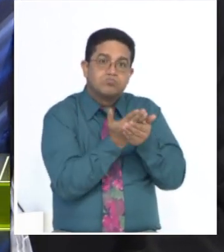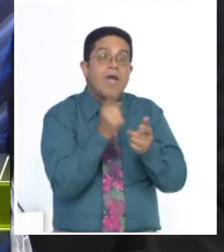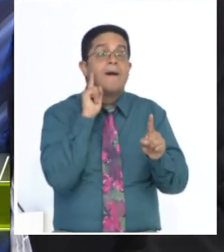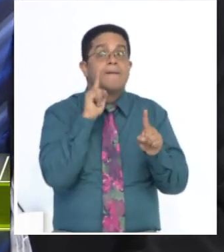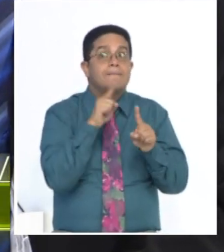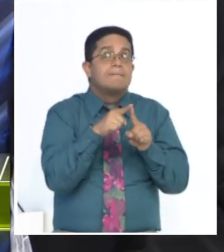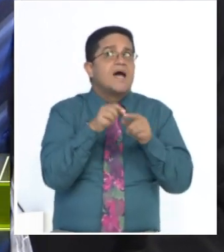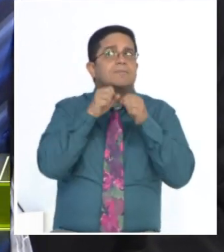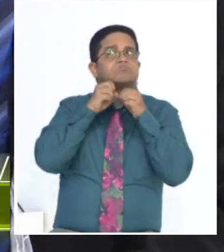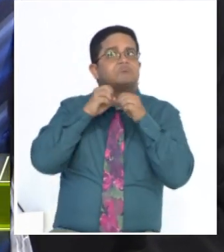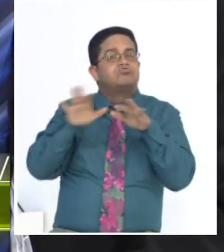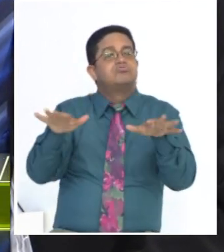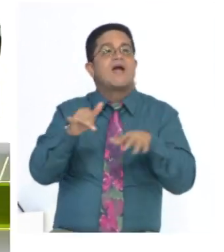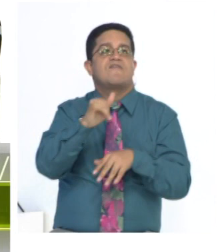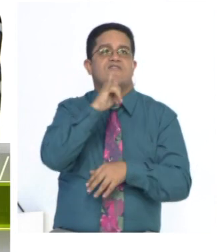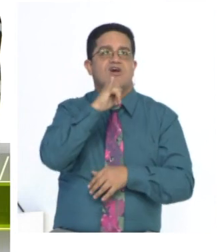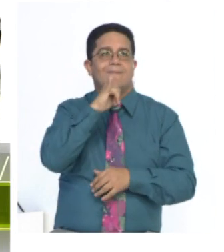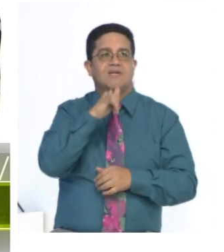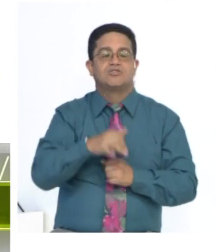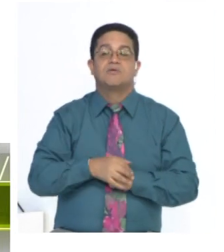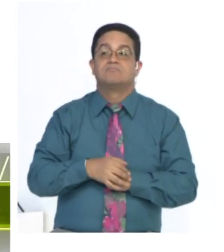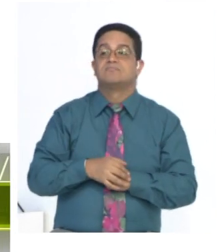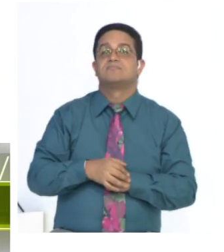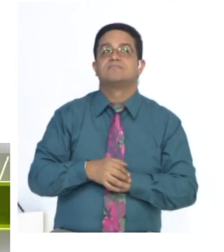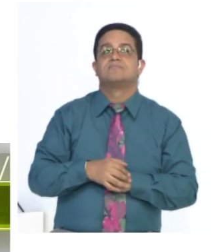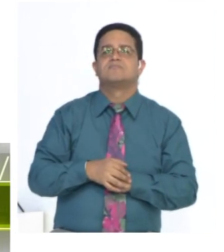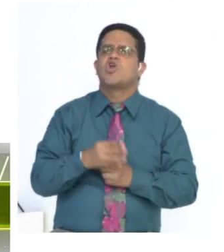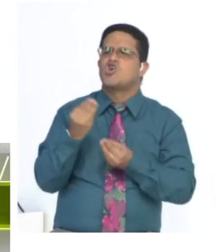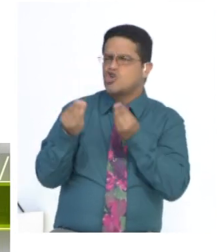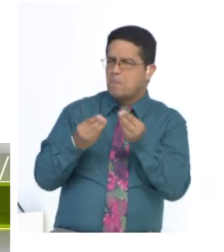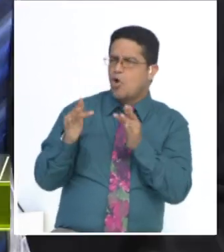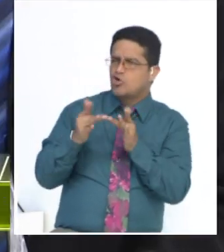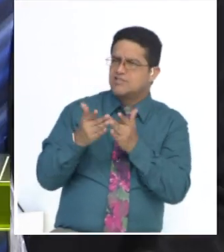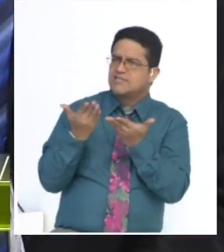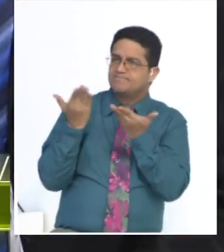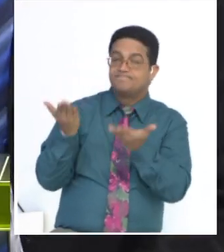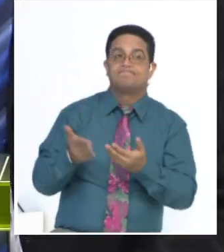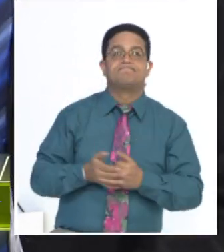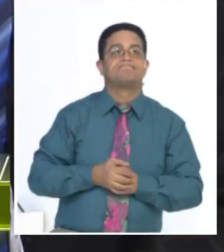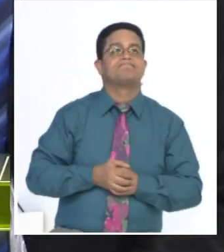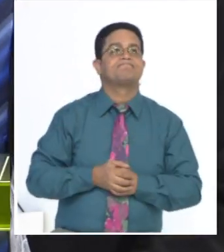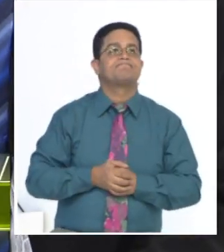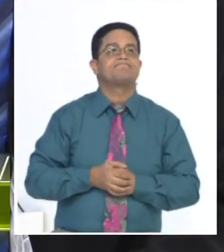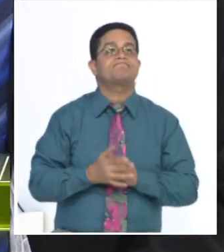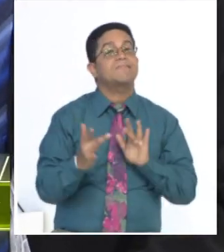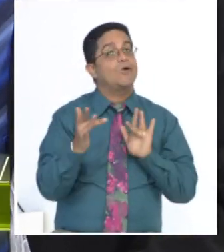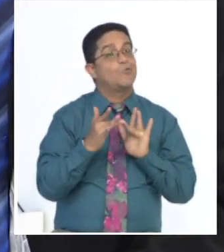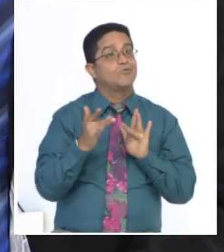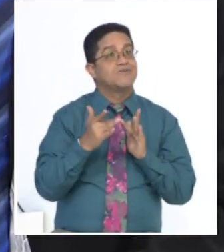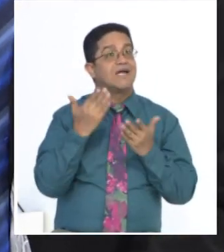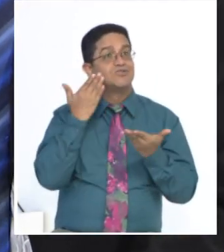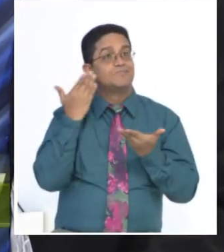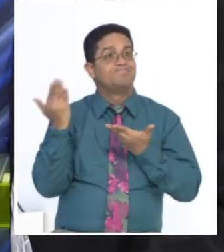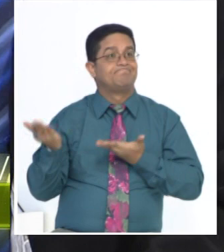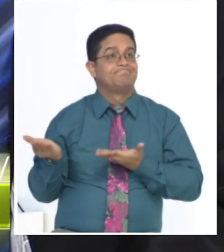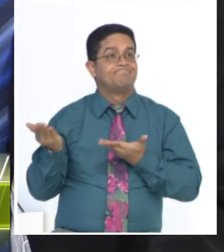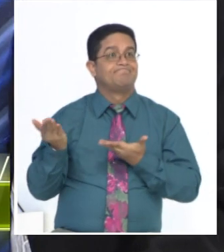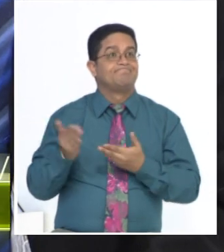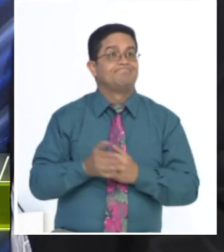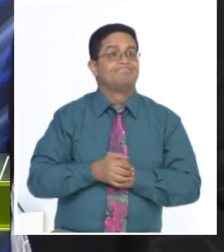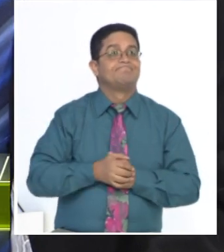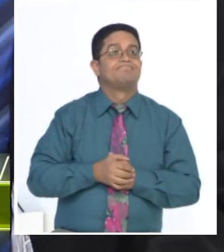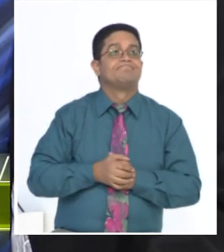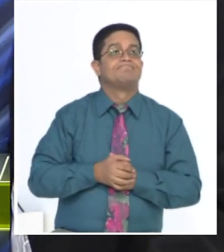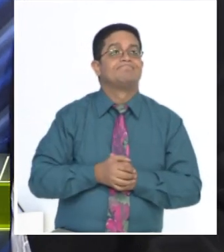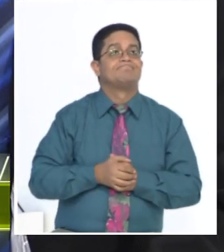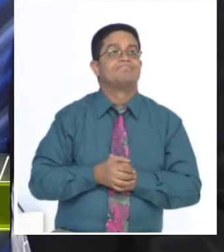que recabamos. Bien, doctores, ¿cómo lo contactan? Bueno, a través de nuestras redes sociales, @neuroadams, en Clínica Lugo, en la